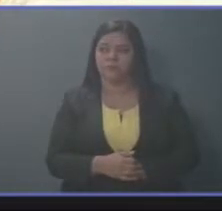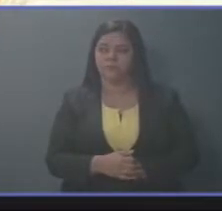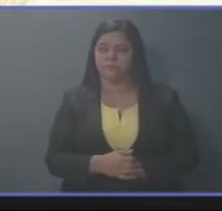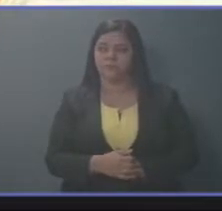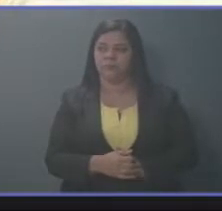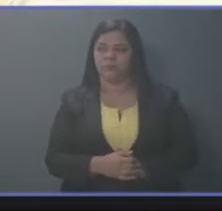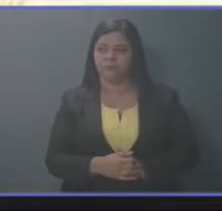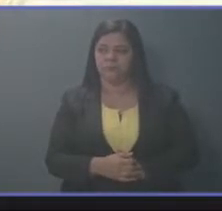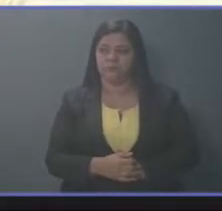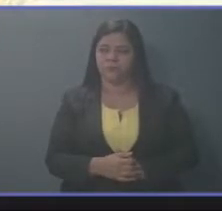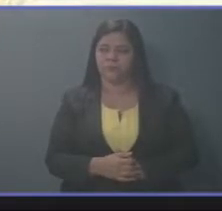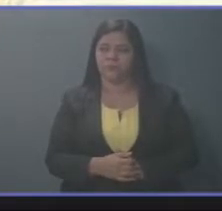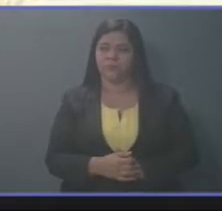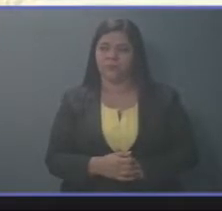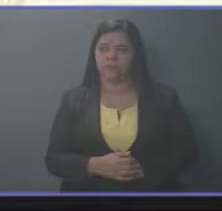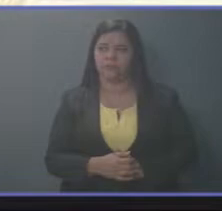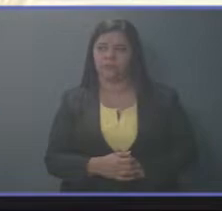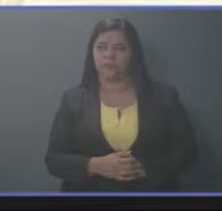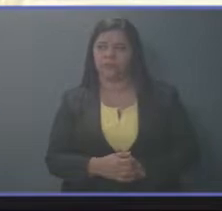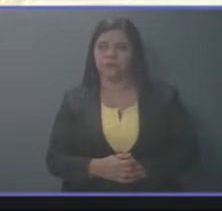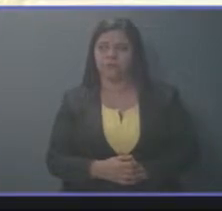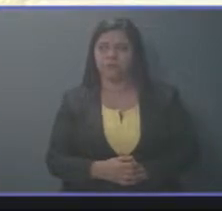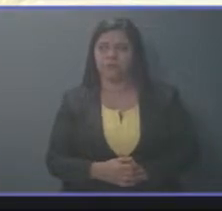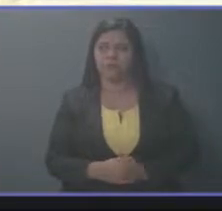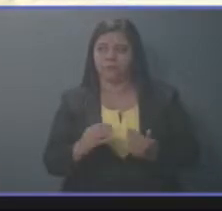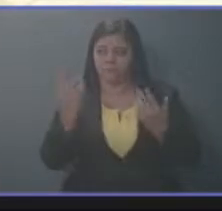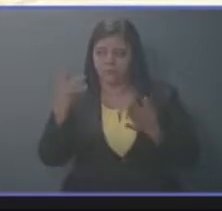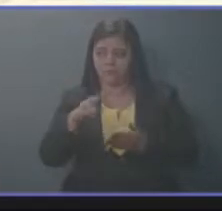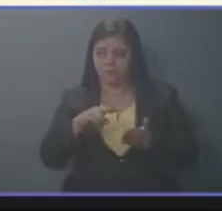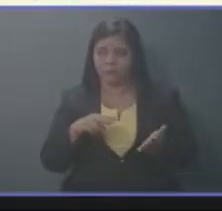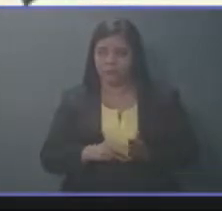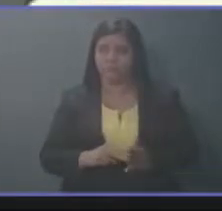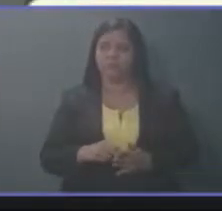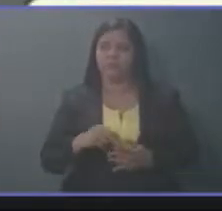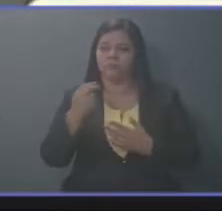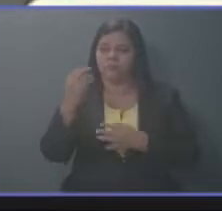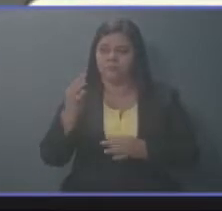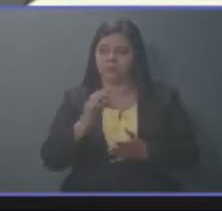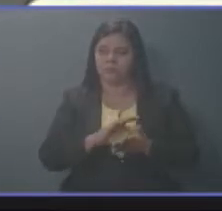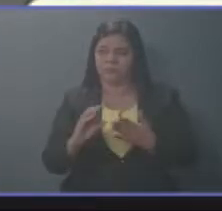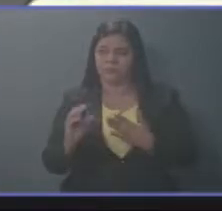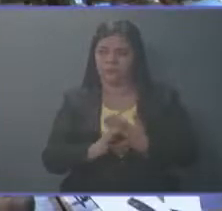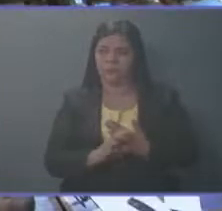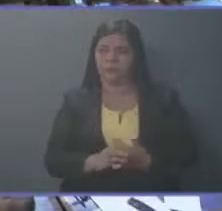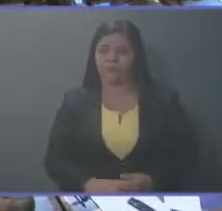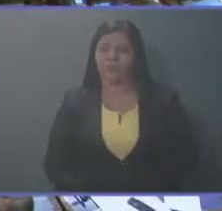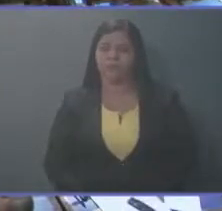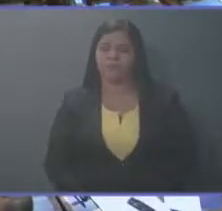de abril del año 2020. Leído, presidente, la pieza y el proyecto de decreto.